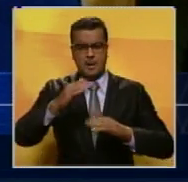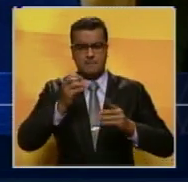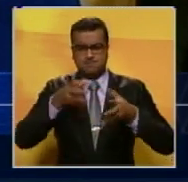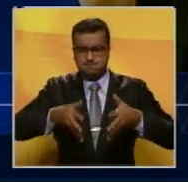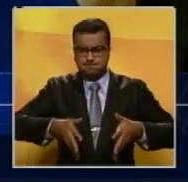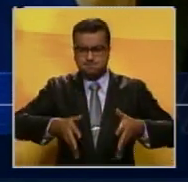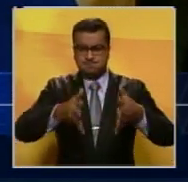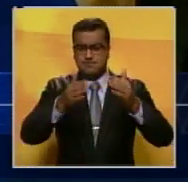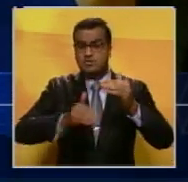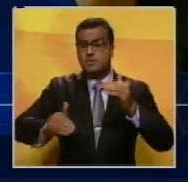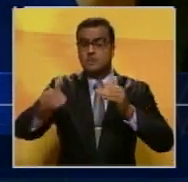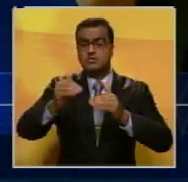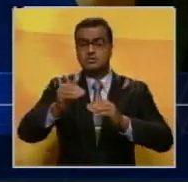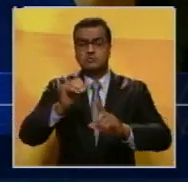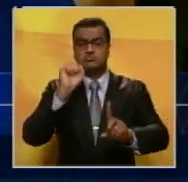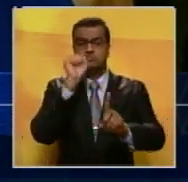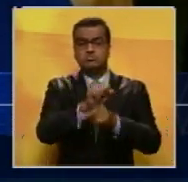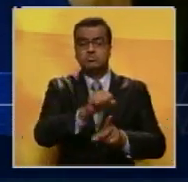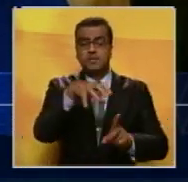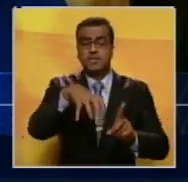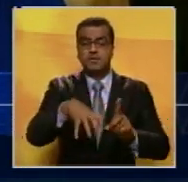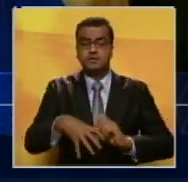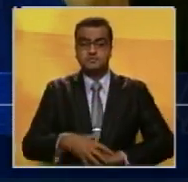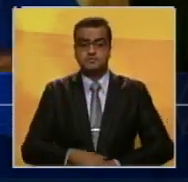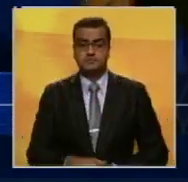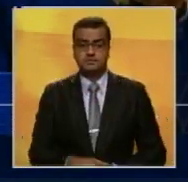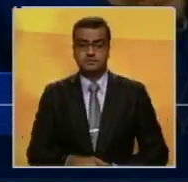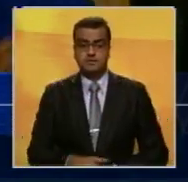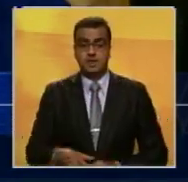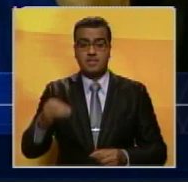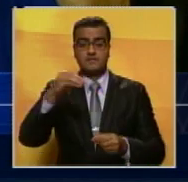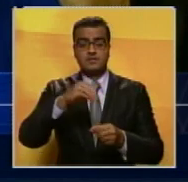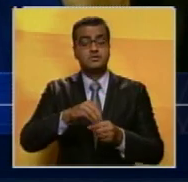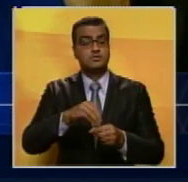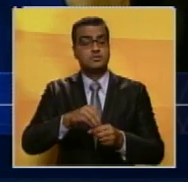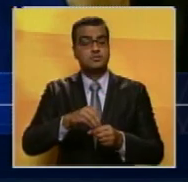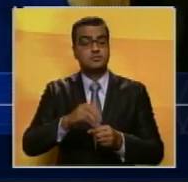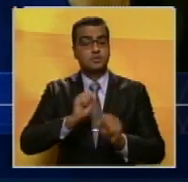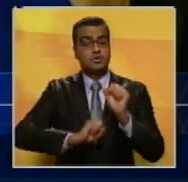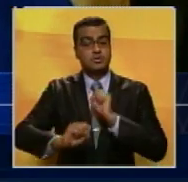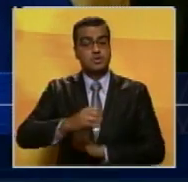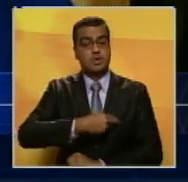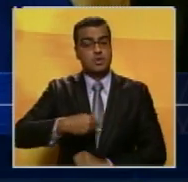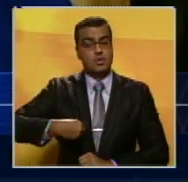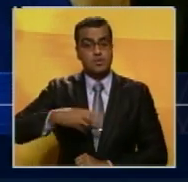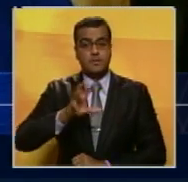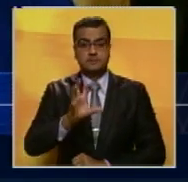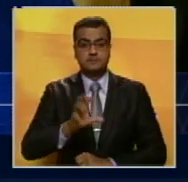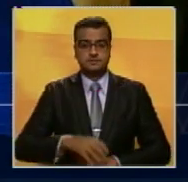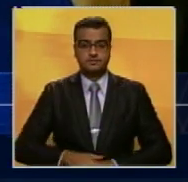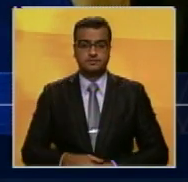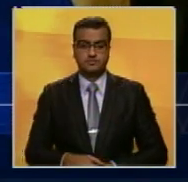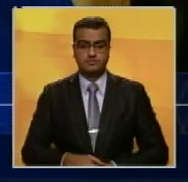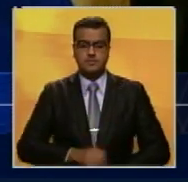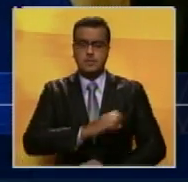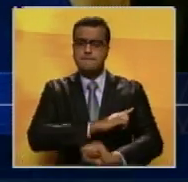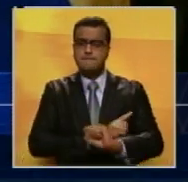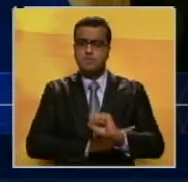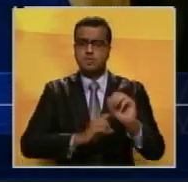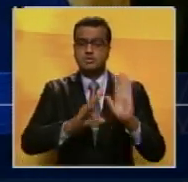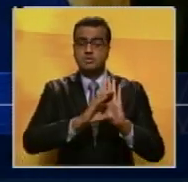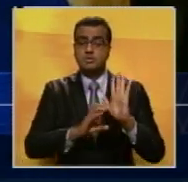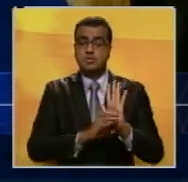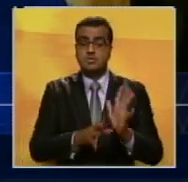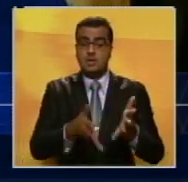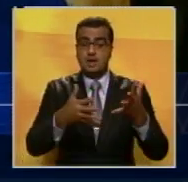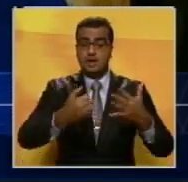encaminar la superación del golpe de Estado y del intervencionismo imperial contra nuestro país. Es el poder constituyente el